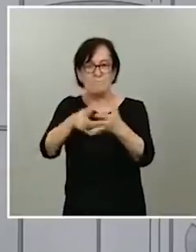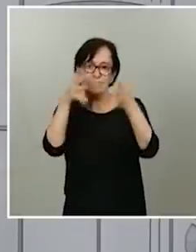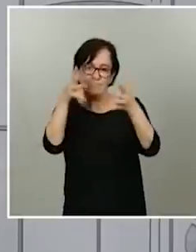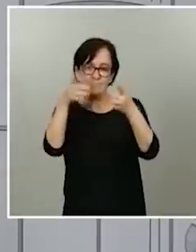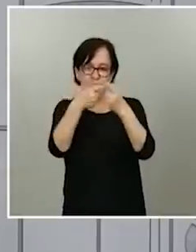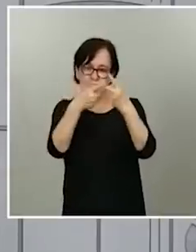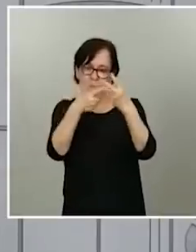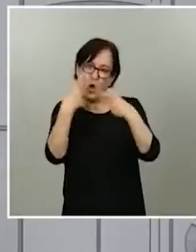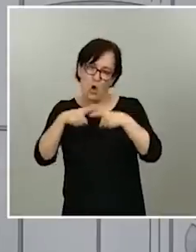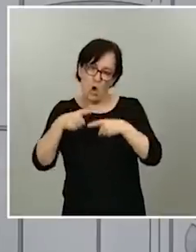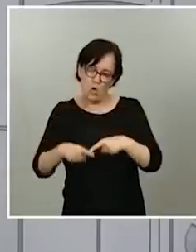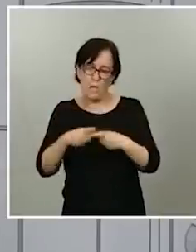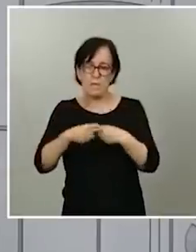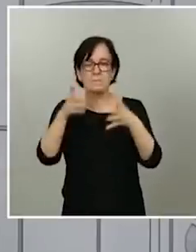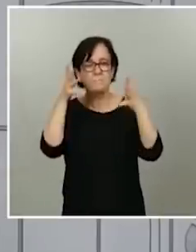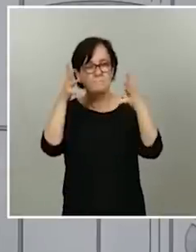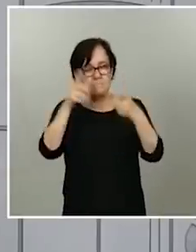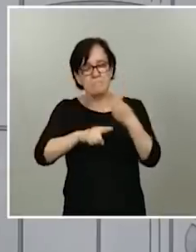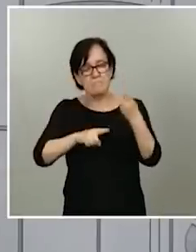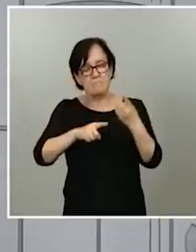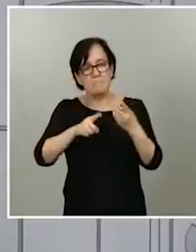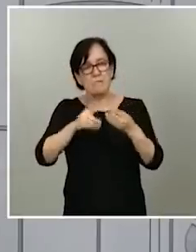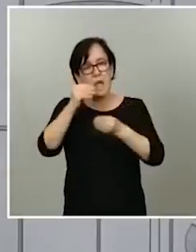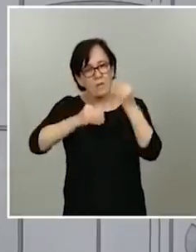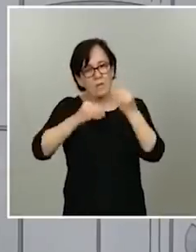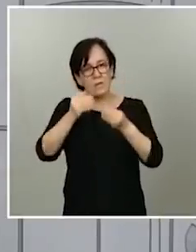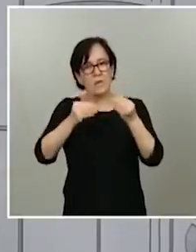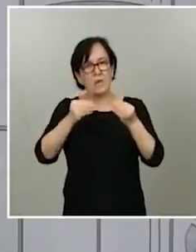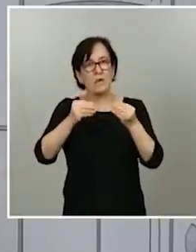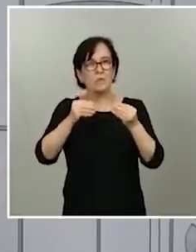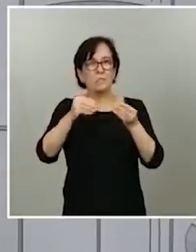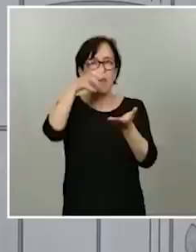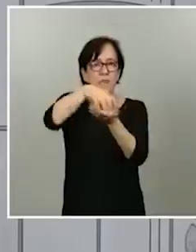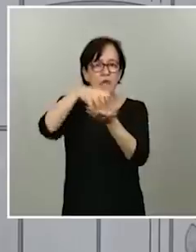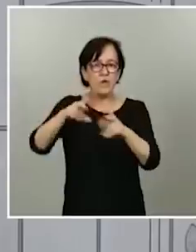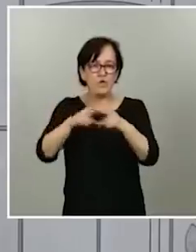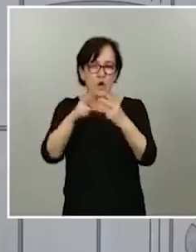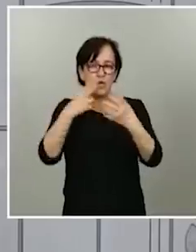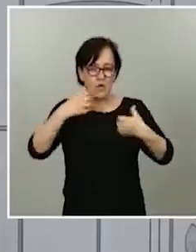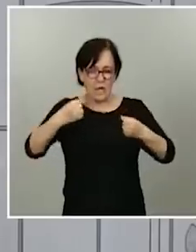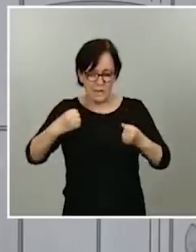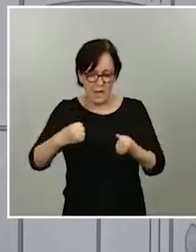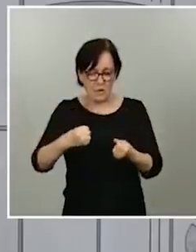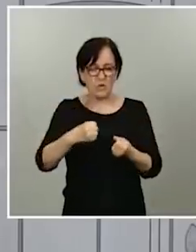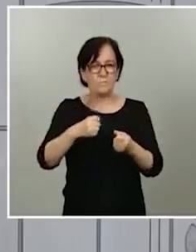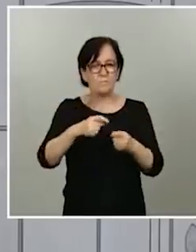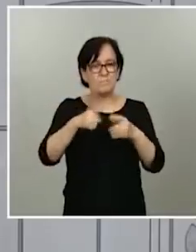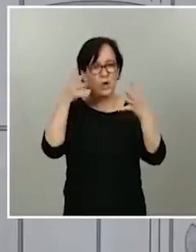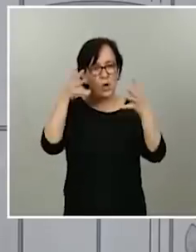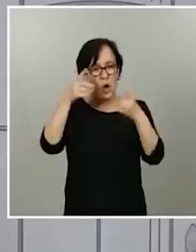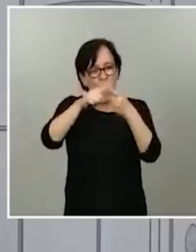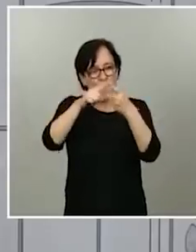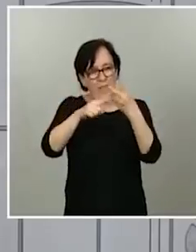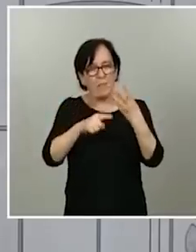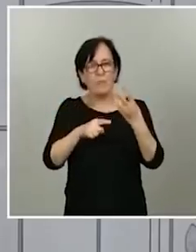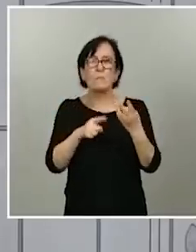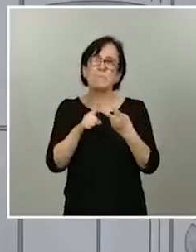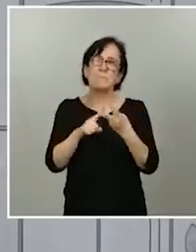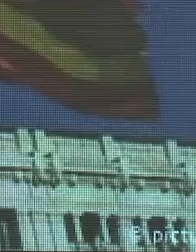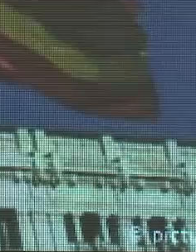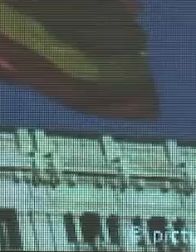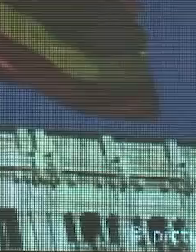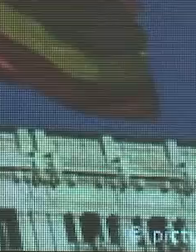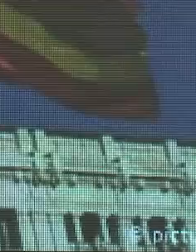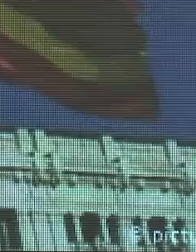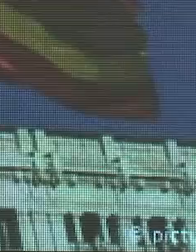pimiento de economía ni de qué es lo que dan las cifras de la seguridad social. Pero, Roberto, una pregunta,